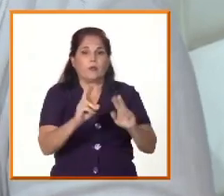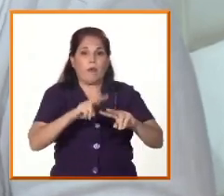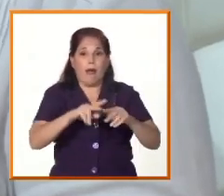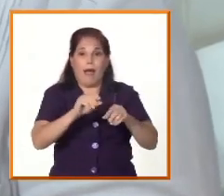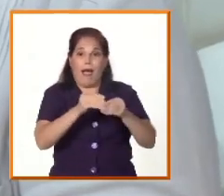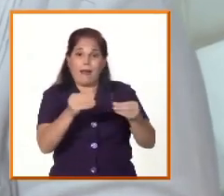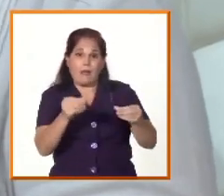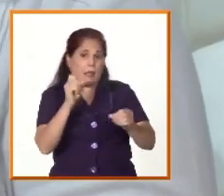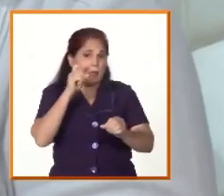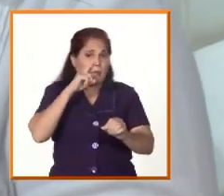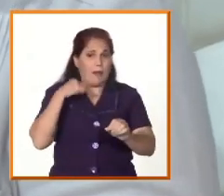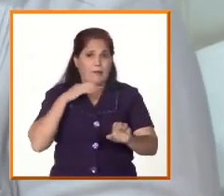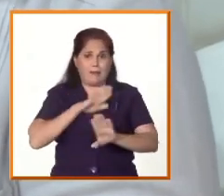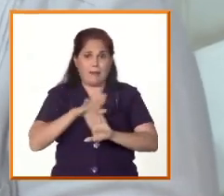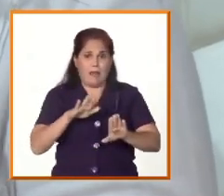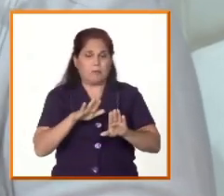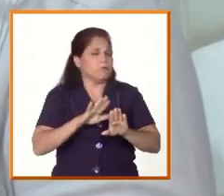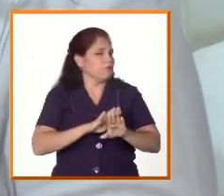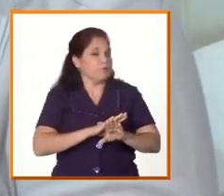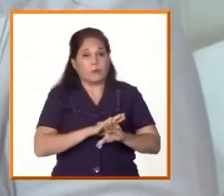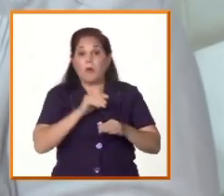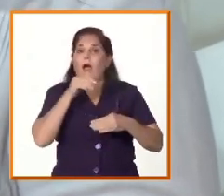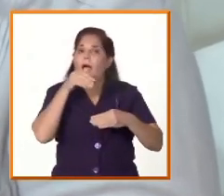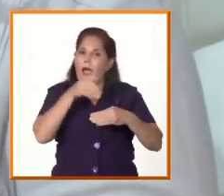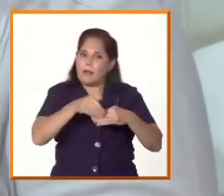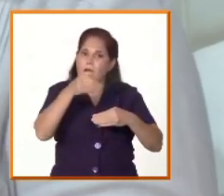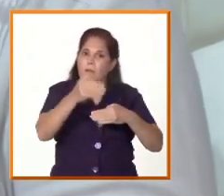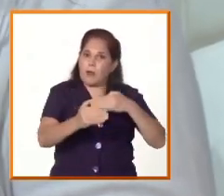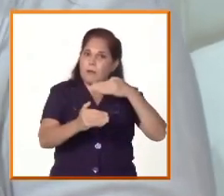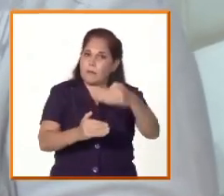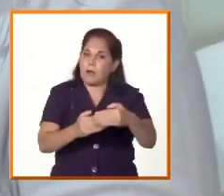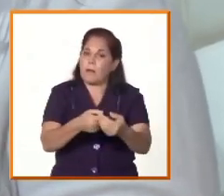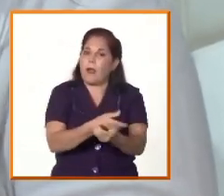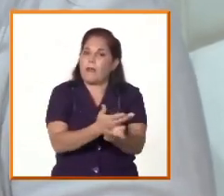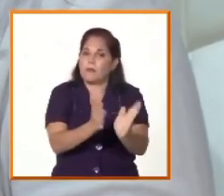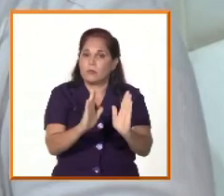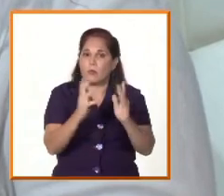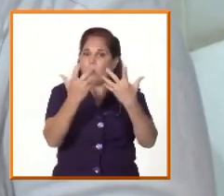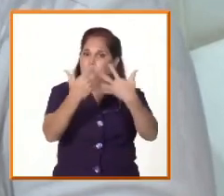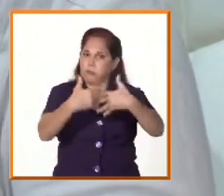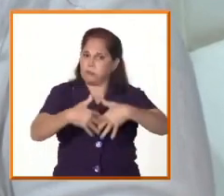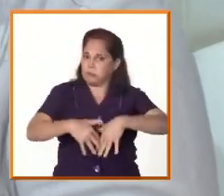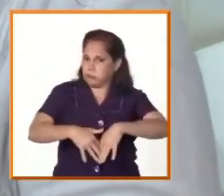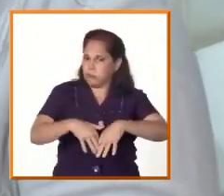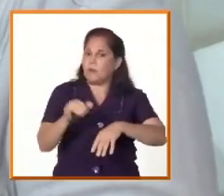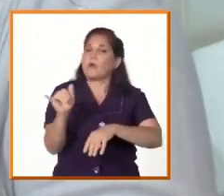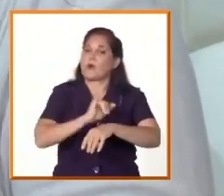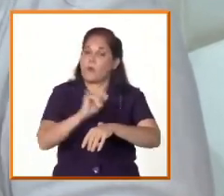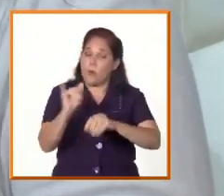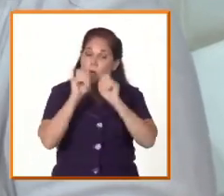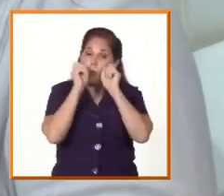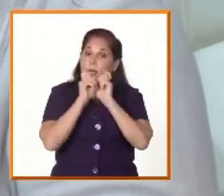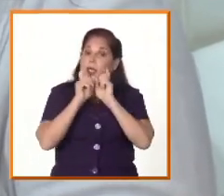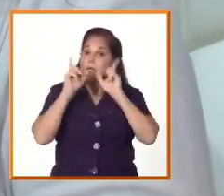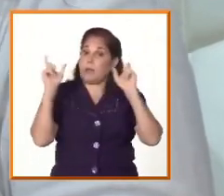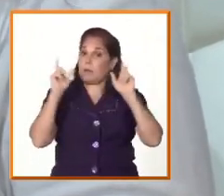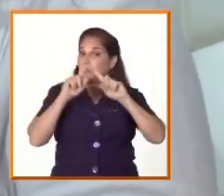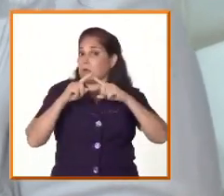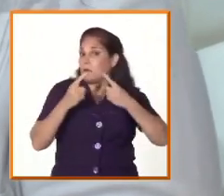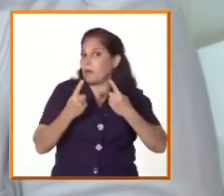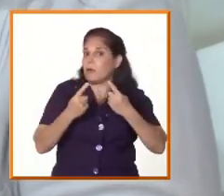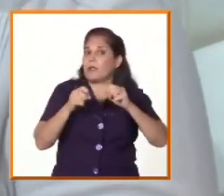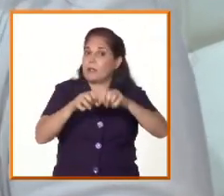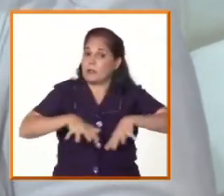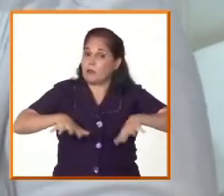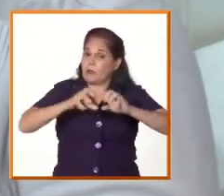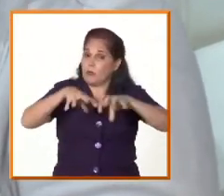termina cuando llega a la provincia de ahí en adelante hay un andamiaje de distribución producción también eso tiene un impacto con el tema de la situación energética